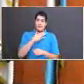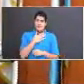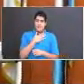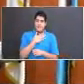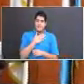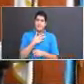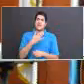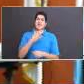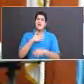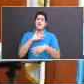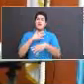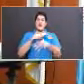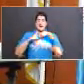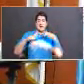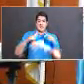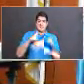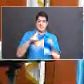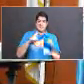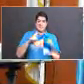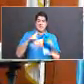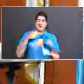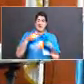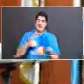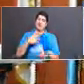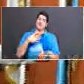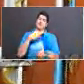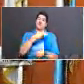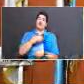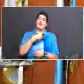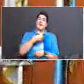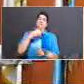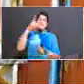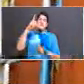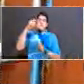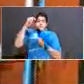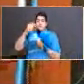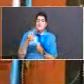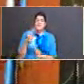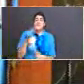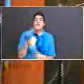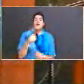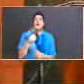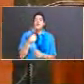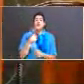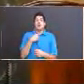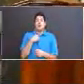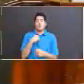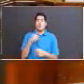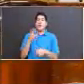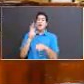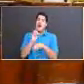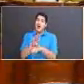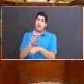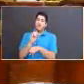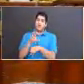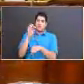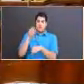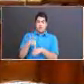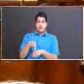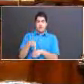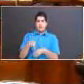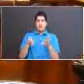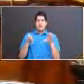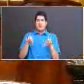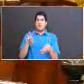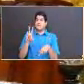y me convierte en su ministro. Y ahora yo soy el que le aconsejo a la gente que no haga semejante